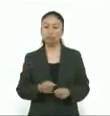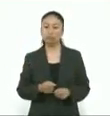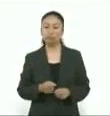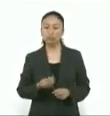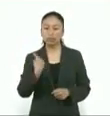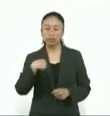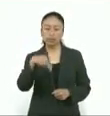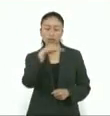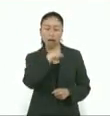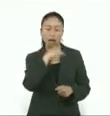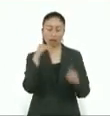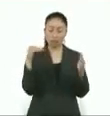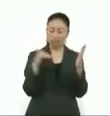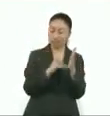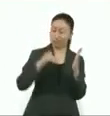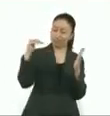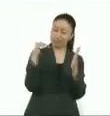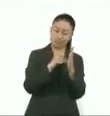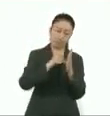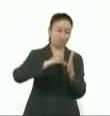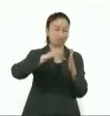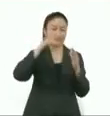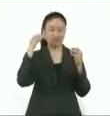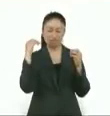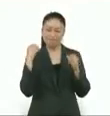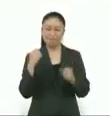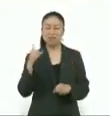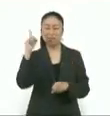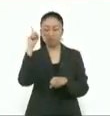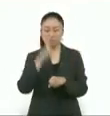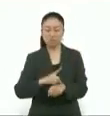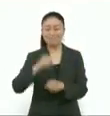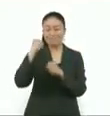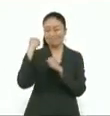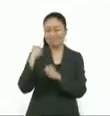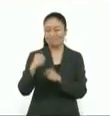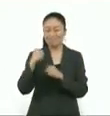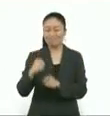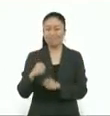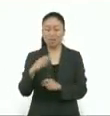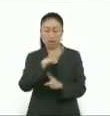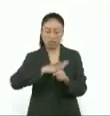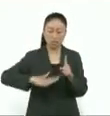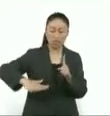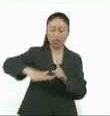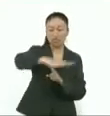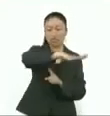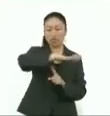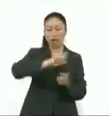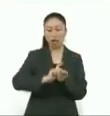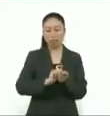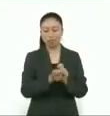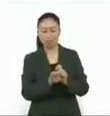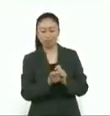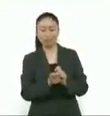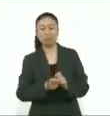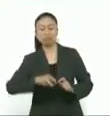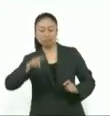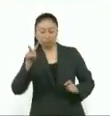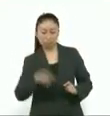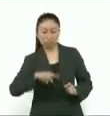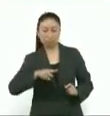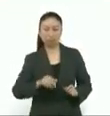Somos millones las que cada día luchamos por un cambio verdadero y lo hacemos